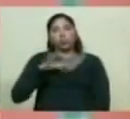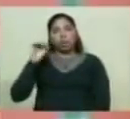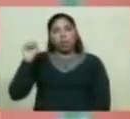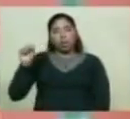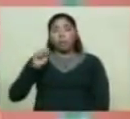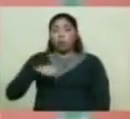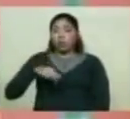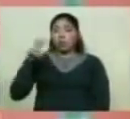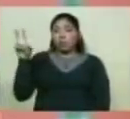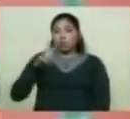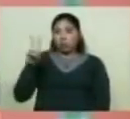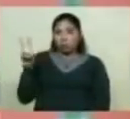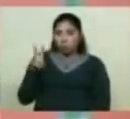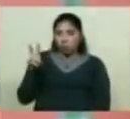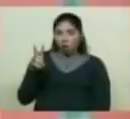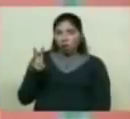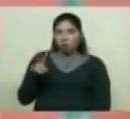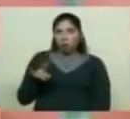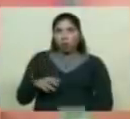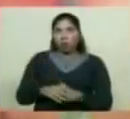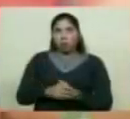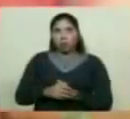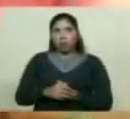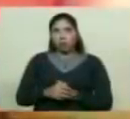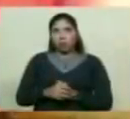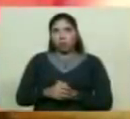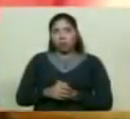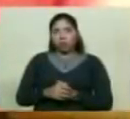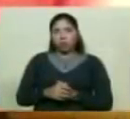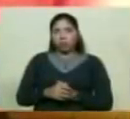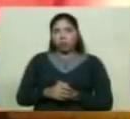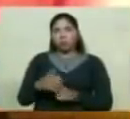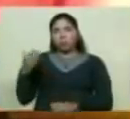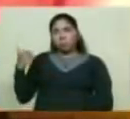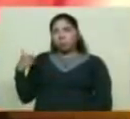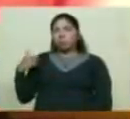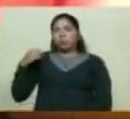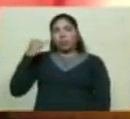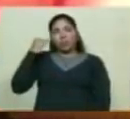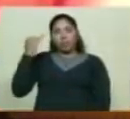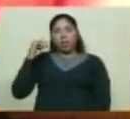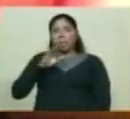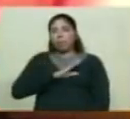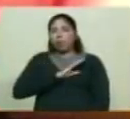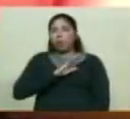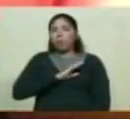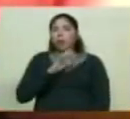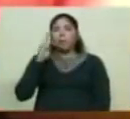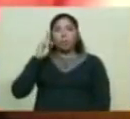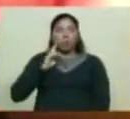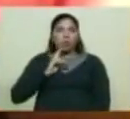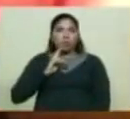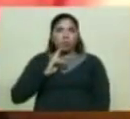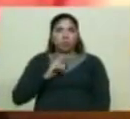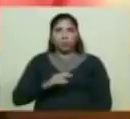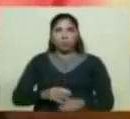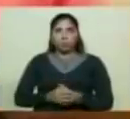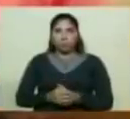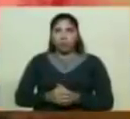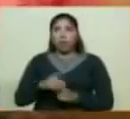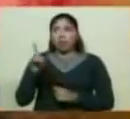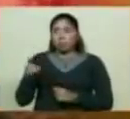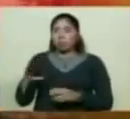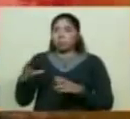venezolano el fundamentado en las ideas de bolívar pero también que reconoce el pensamiento